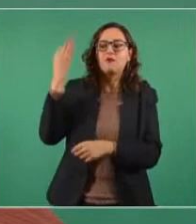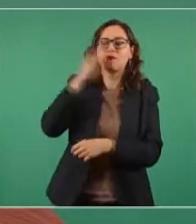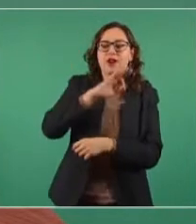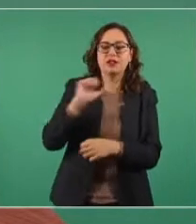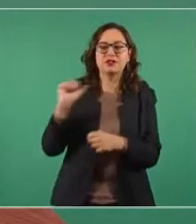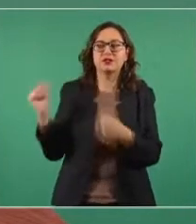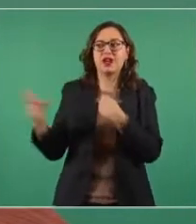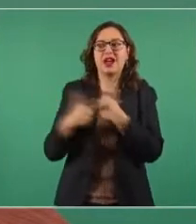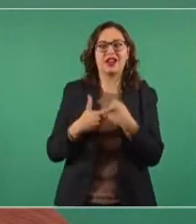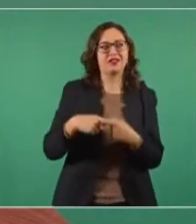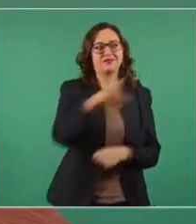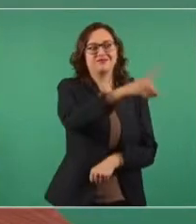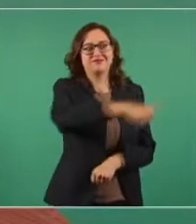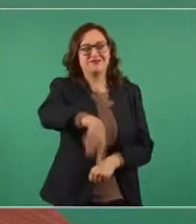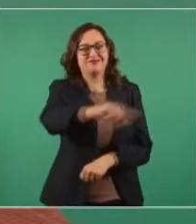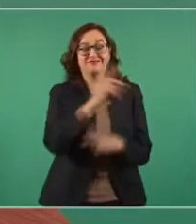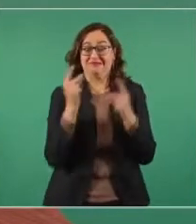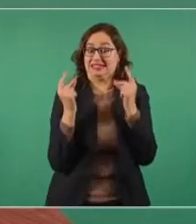el escándalo